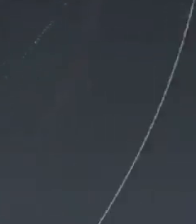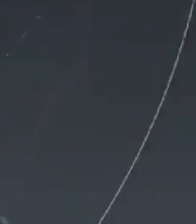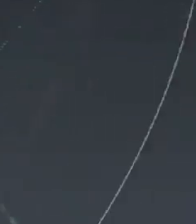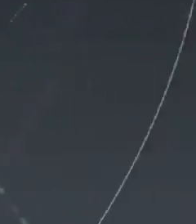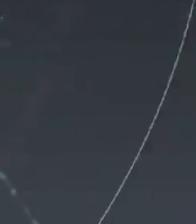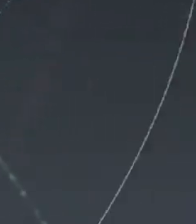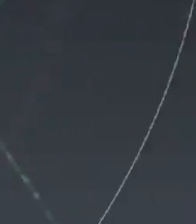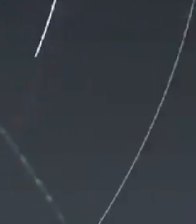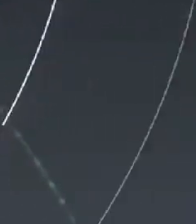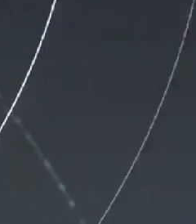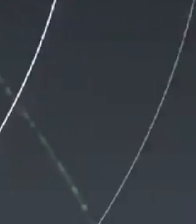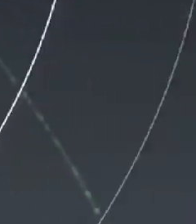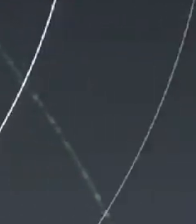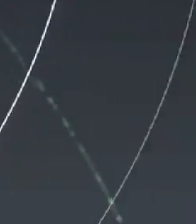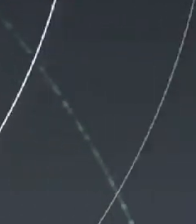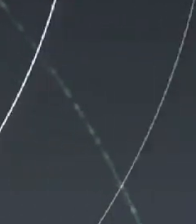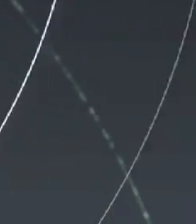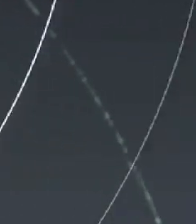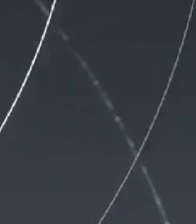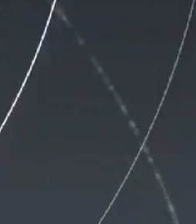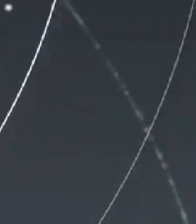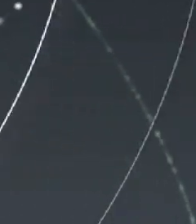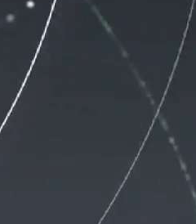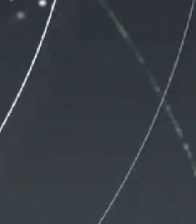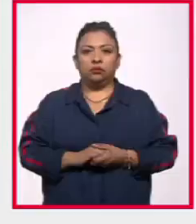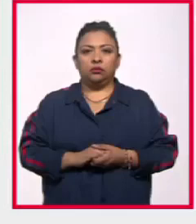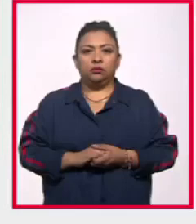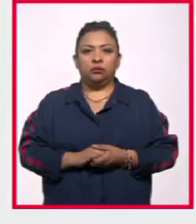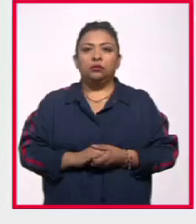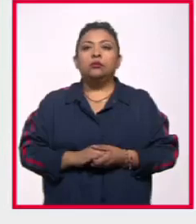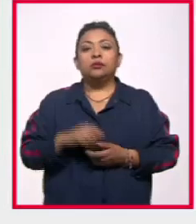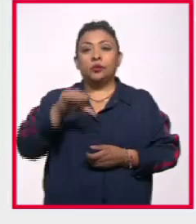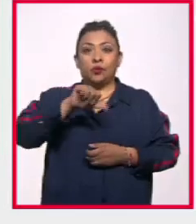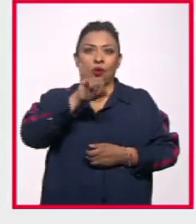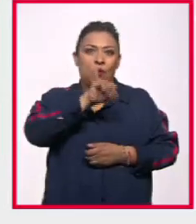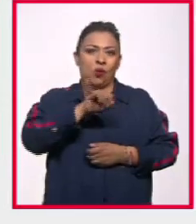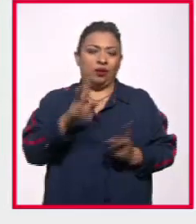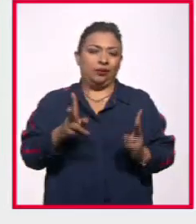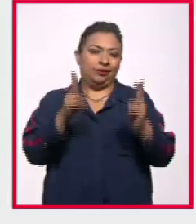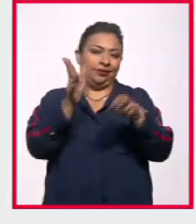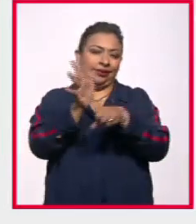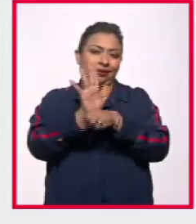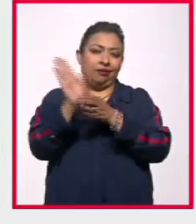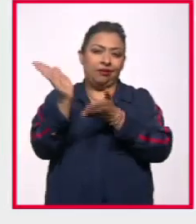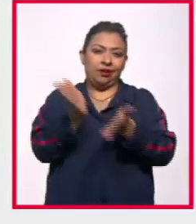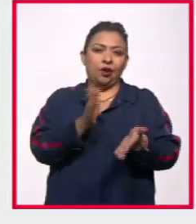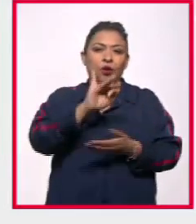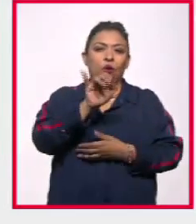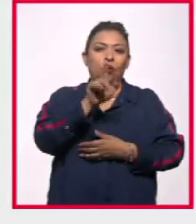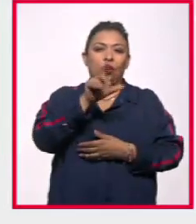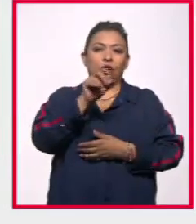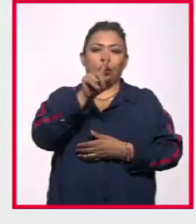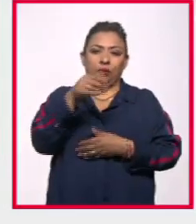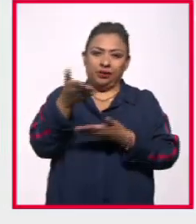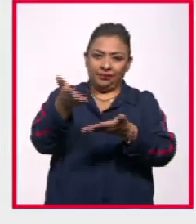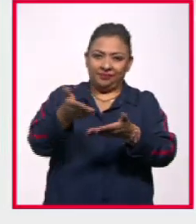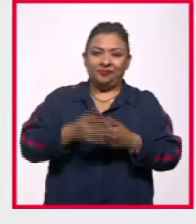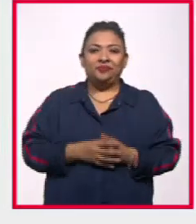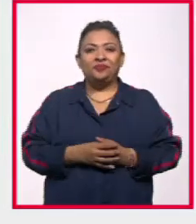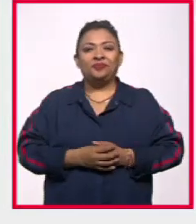Es jueves, tenemos cine. Y ya está aquí en el estudio Julio López. Adelante,